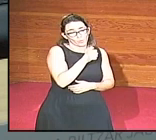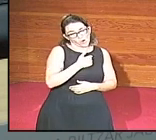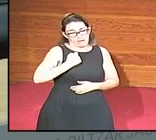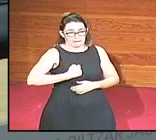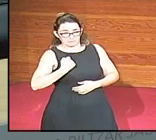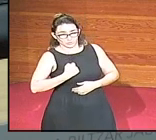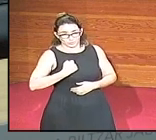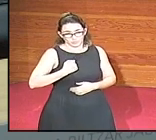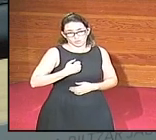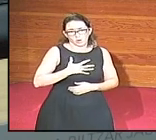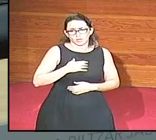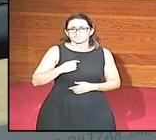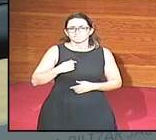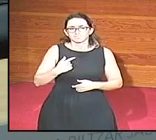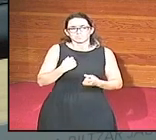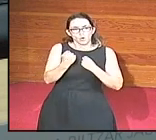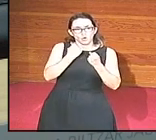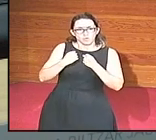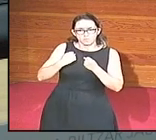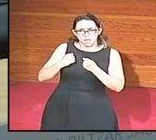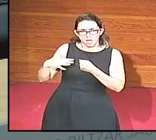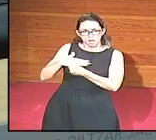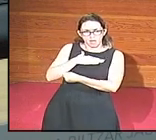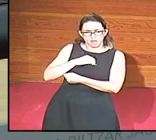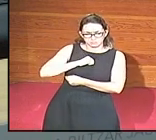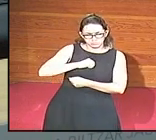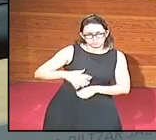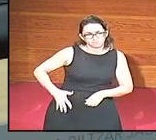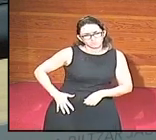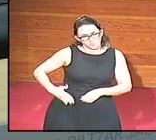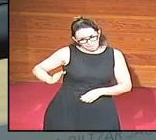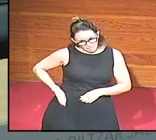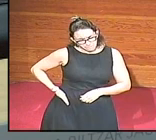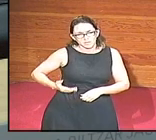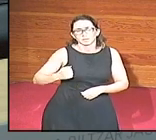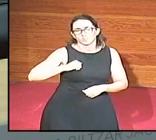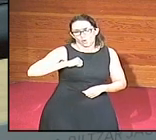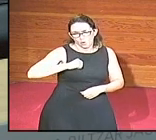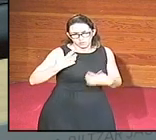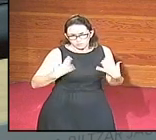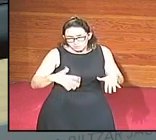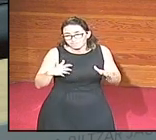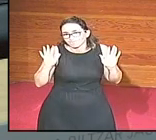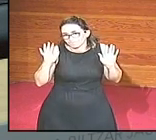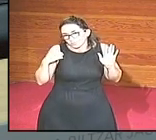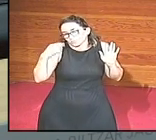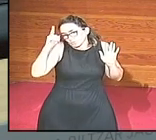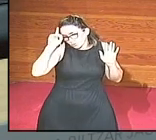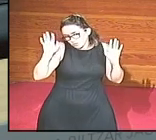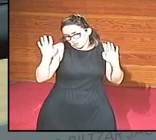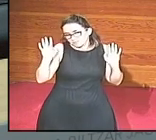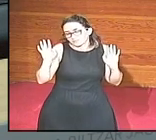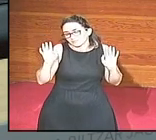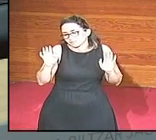le jode es que le toquen el bolsillo. Entonces, el día que... No lo sé, quiero decir... esto creo